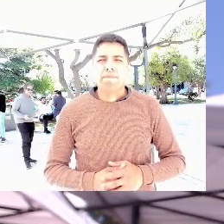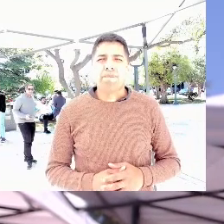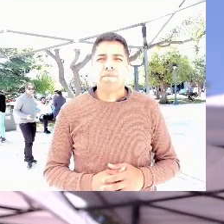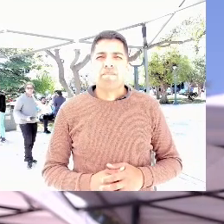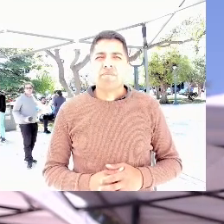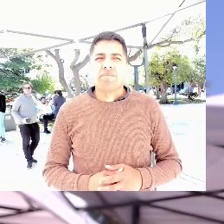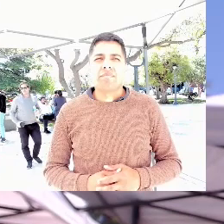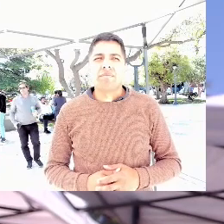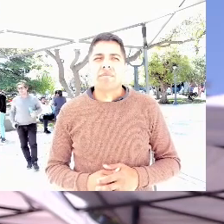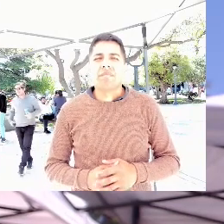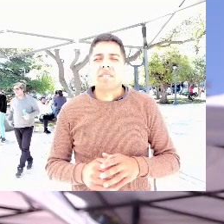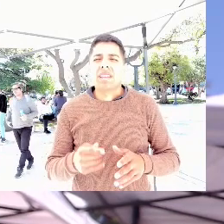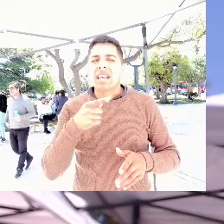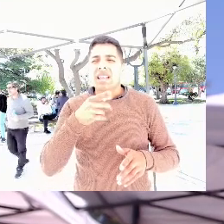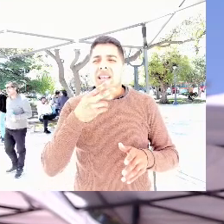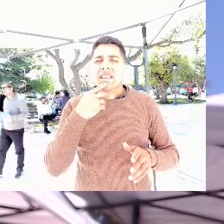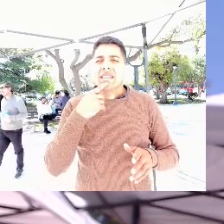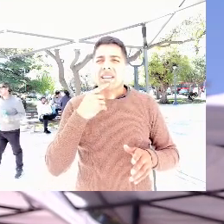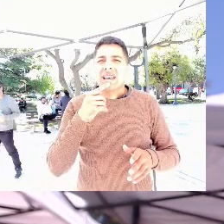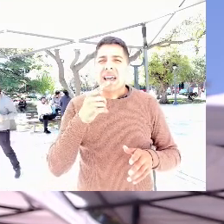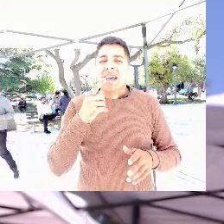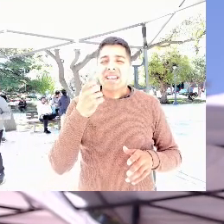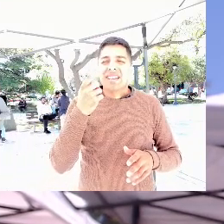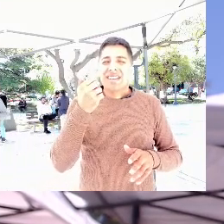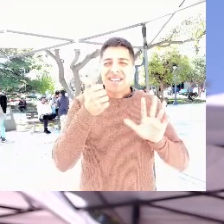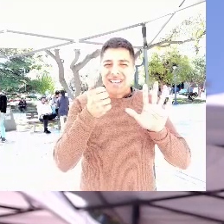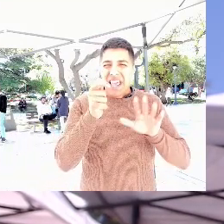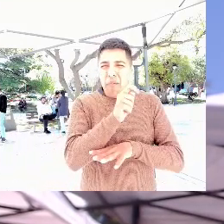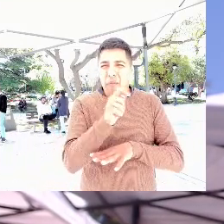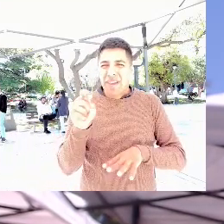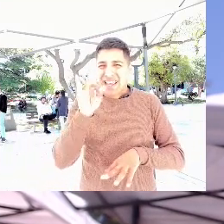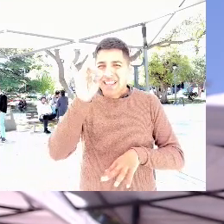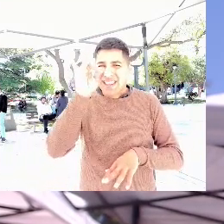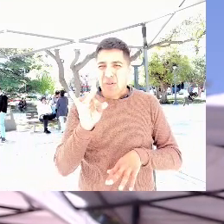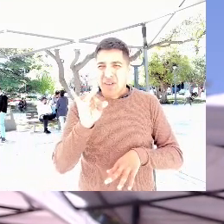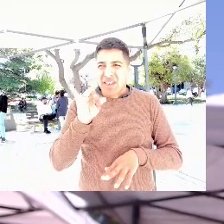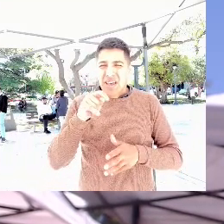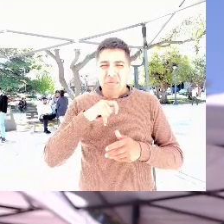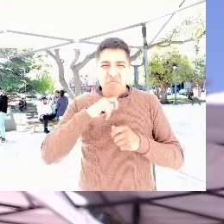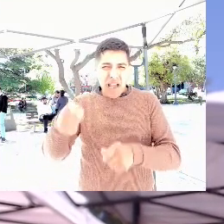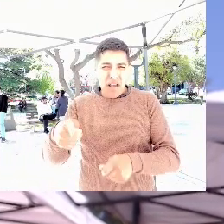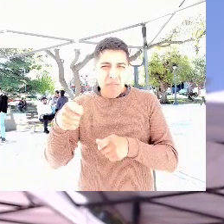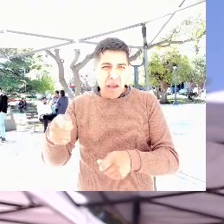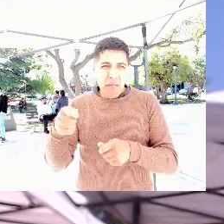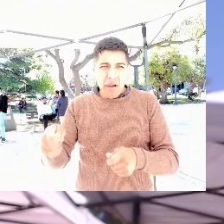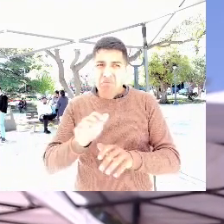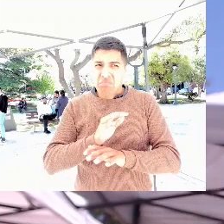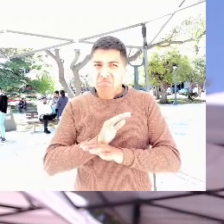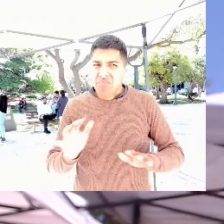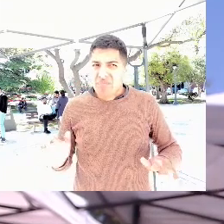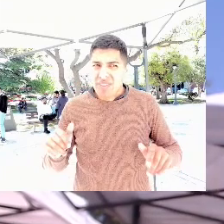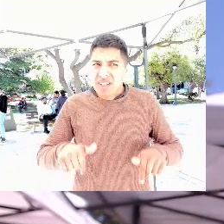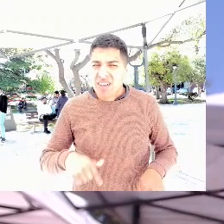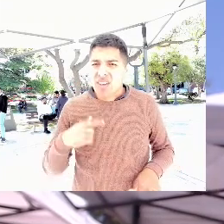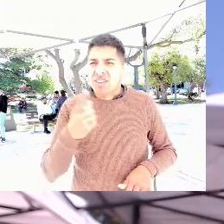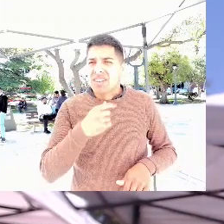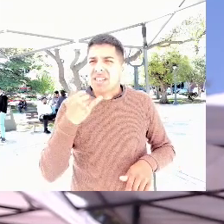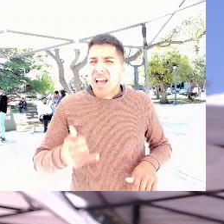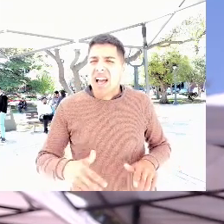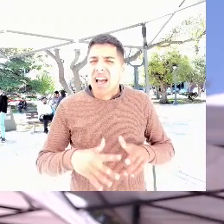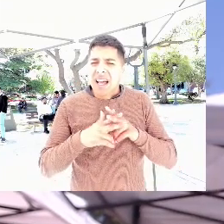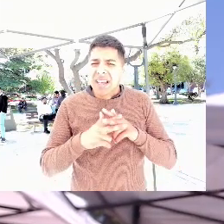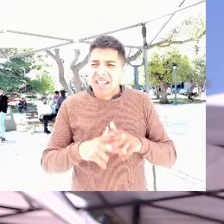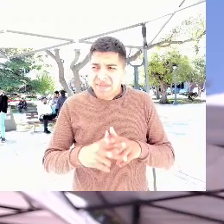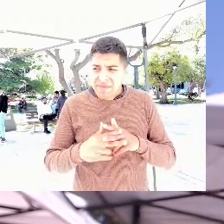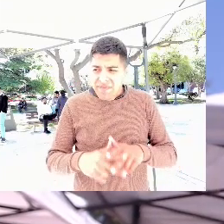Bueno, esa toma de deuda fue de 6 meses y este mes se canceló, con lo cual la herramienta que nosotros le estamos dando al